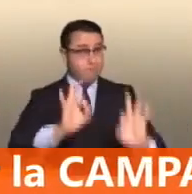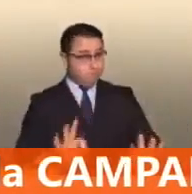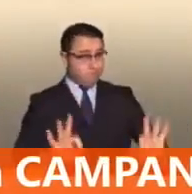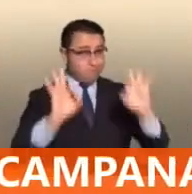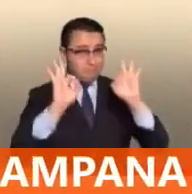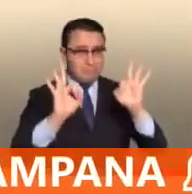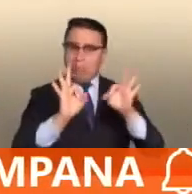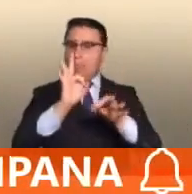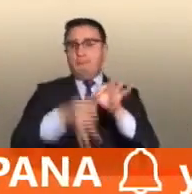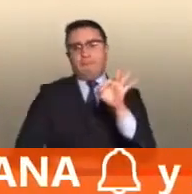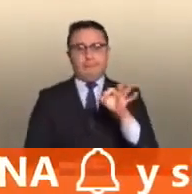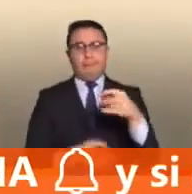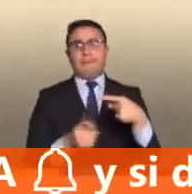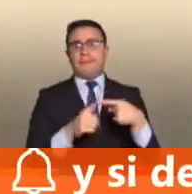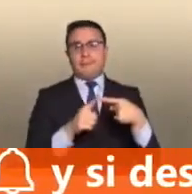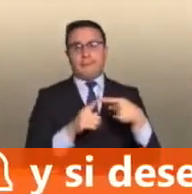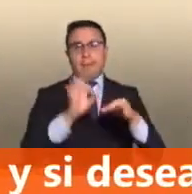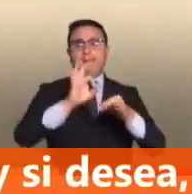lugar,